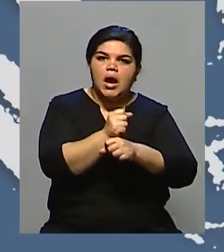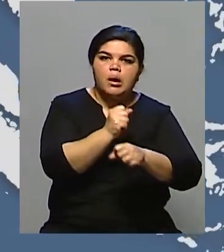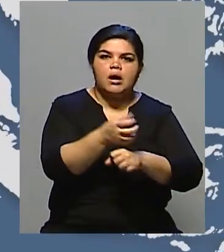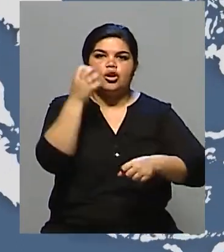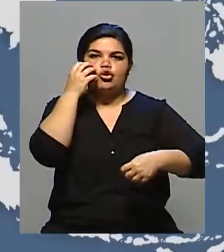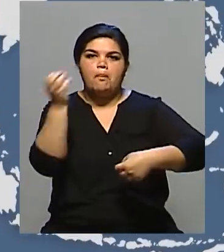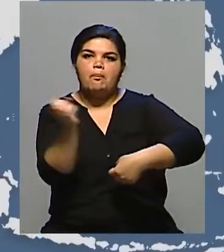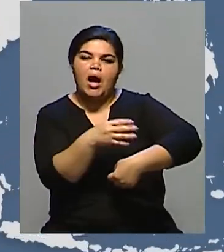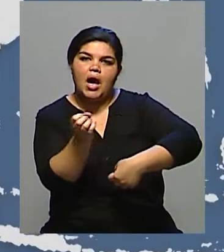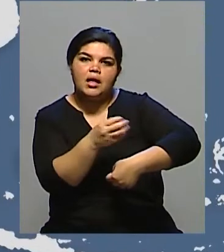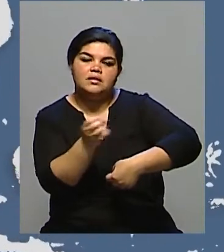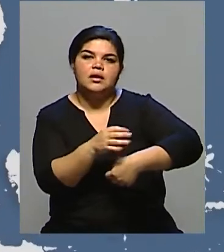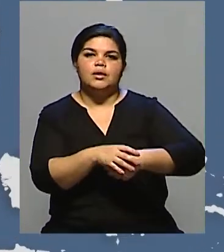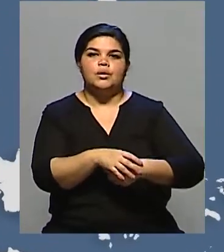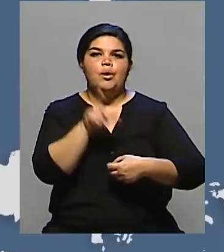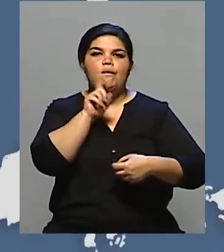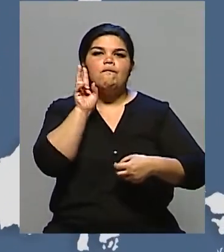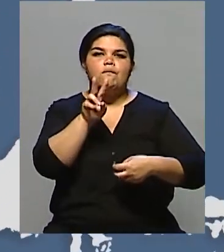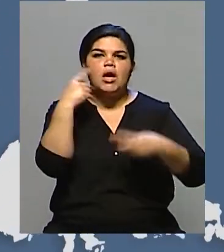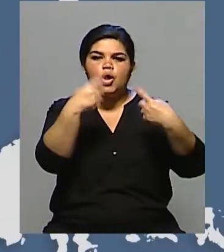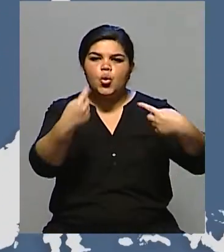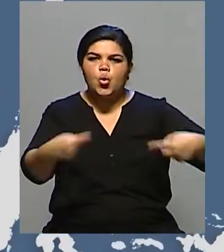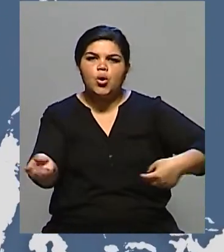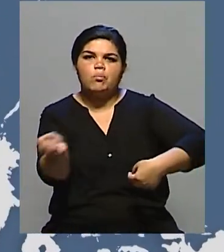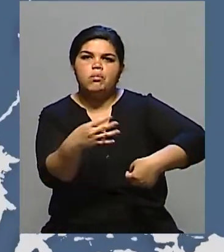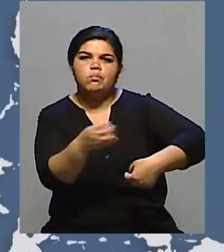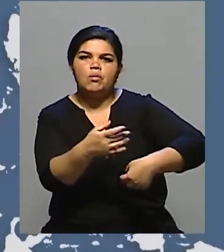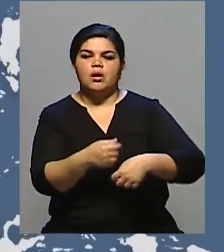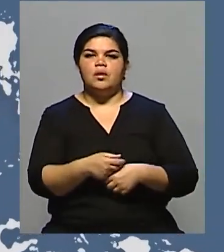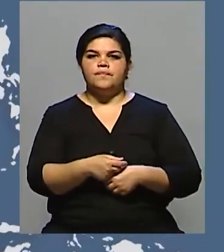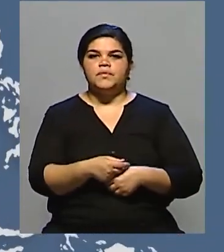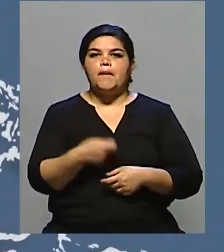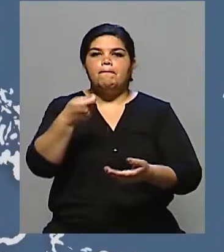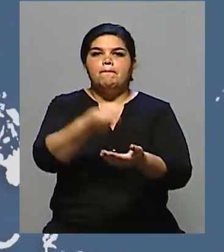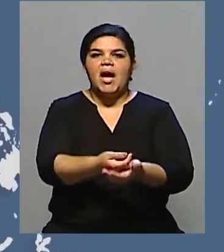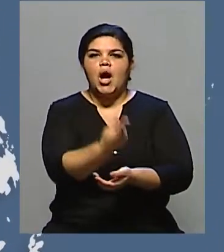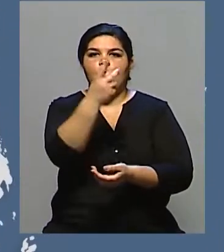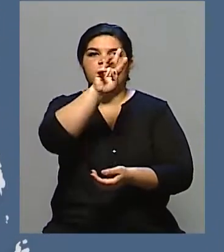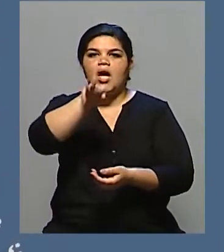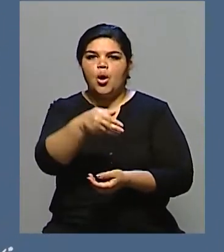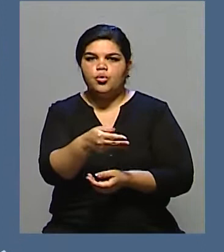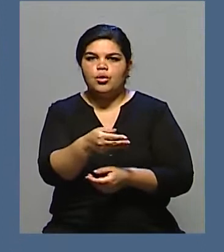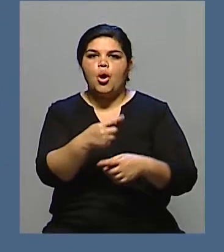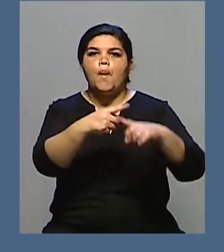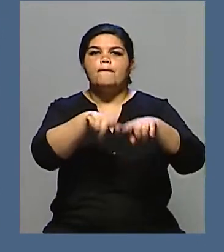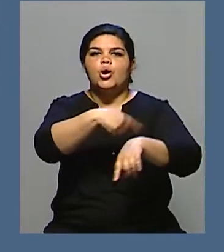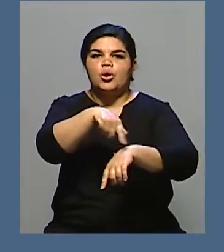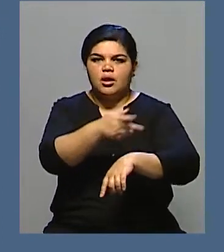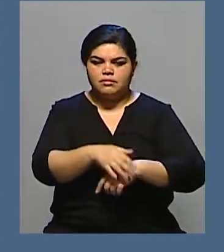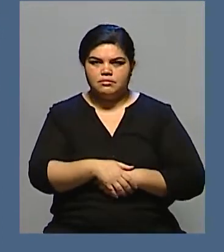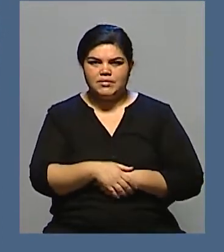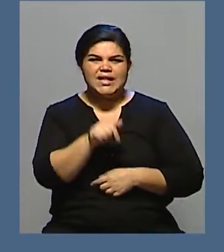a €1 la hora, o sea, en condiciones de completa esclavitud. Entonces, lo que Meloni quiere hacer